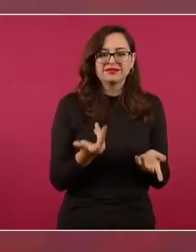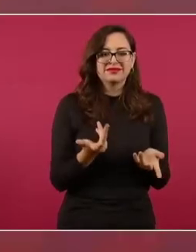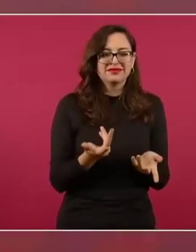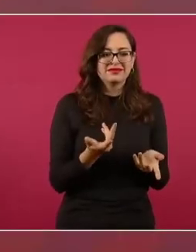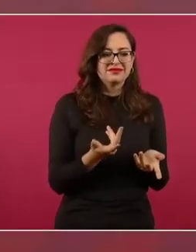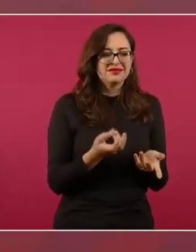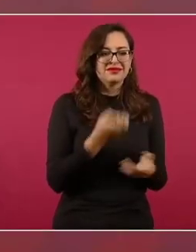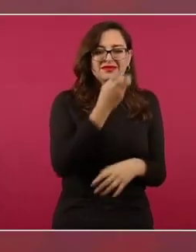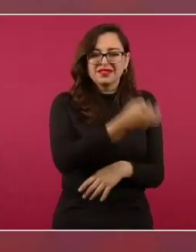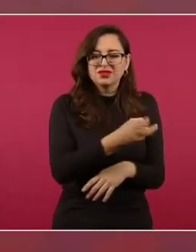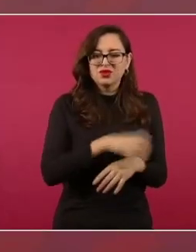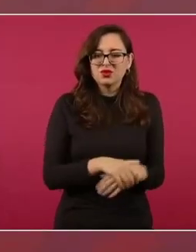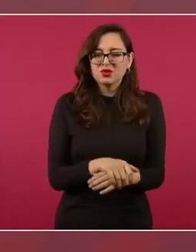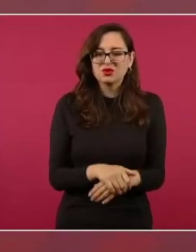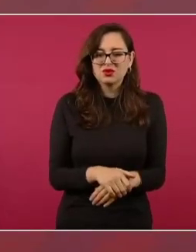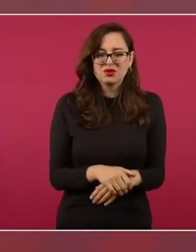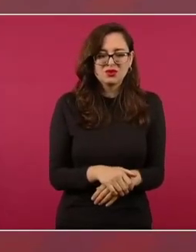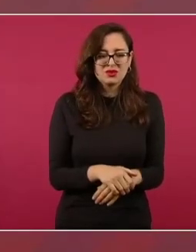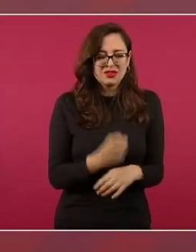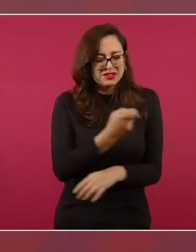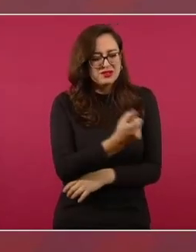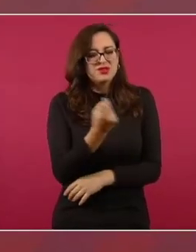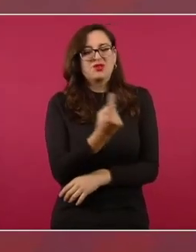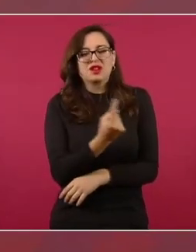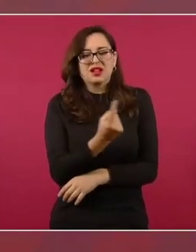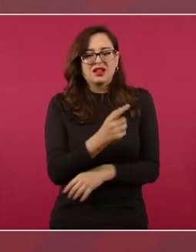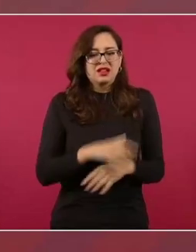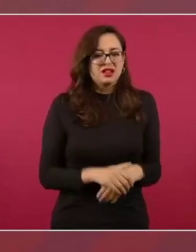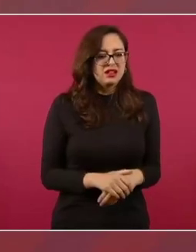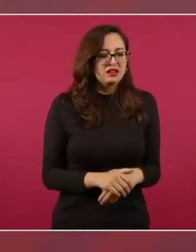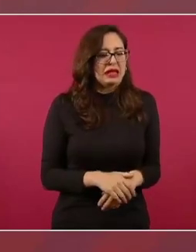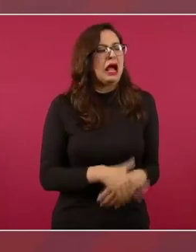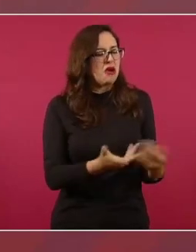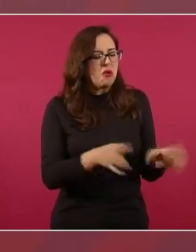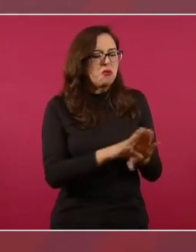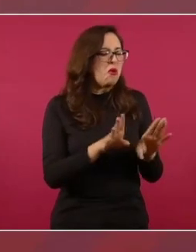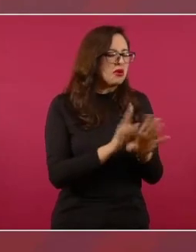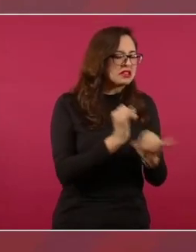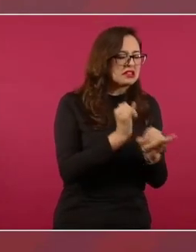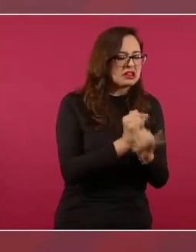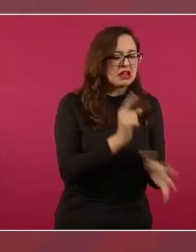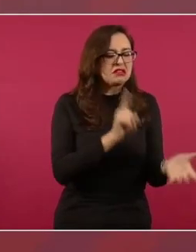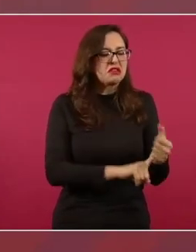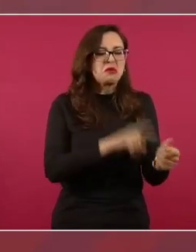campañas de guerra sucia a través del internet,